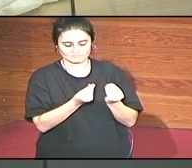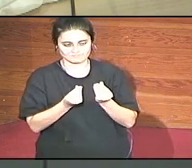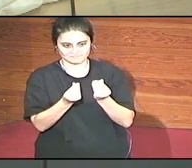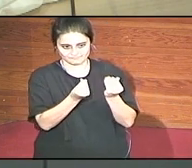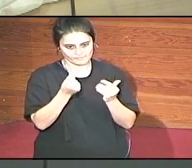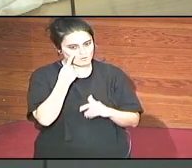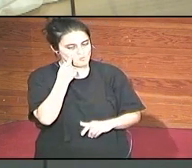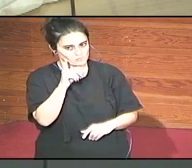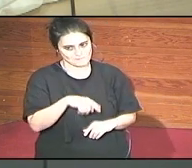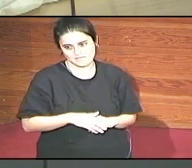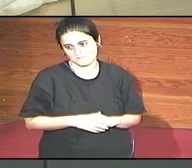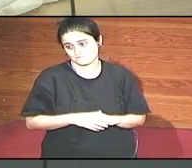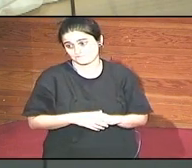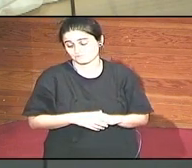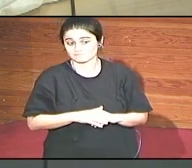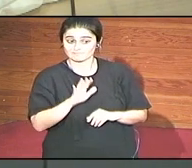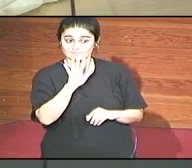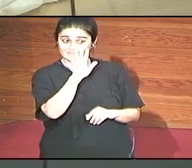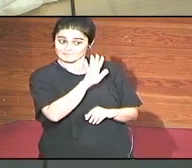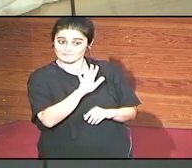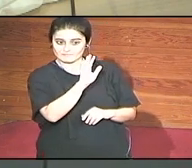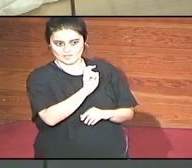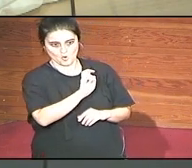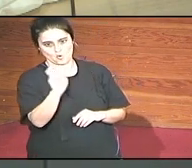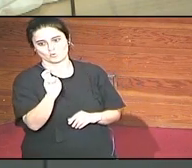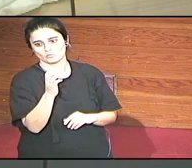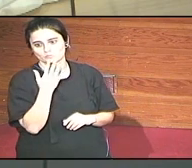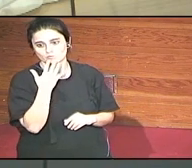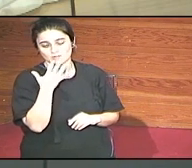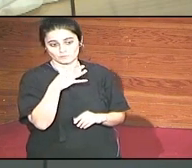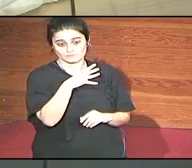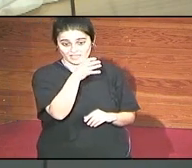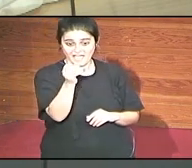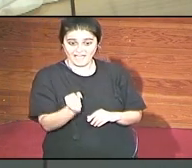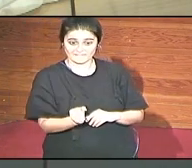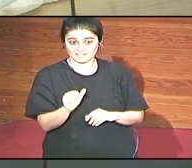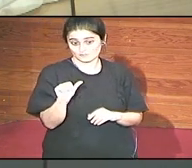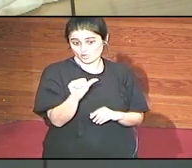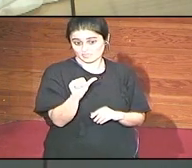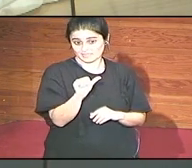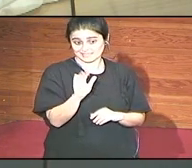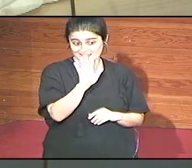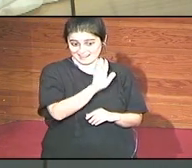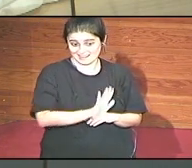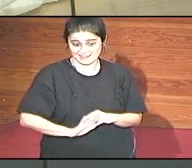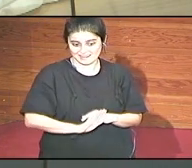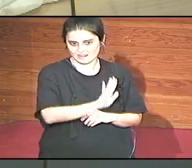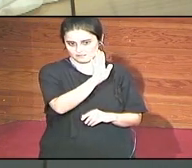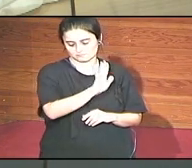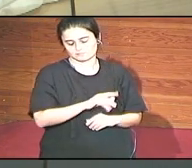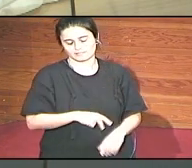en otros sitios por ejemplo en en áfrica occidental la en general